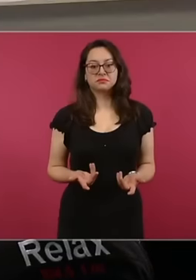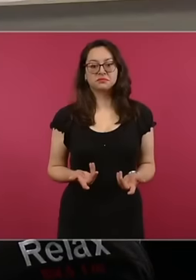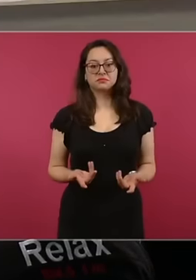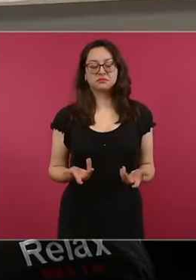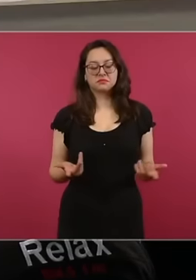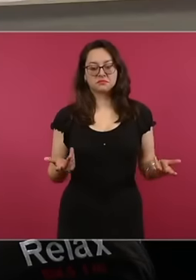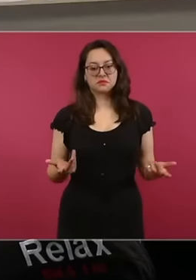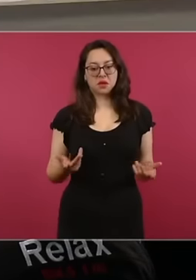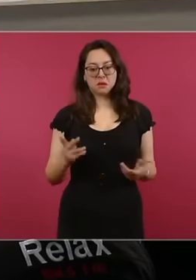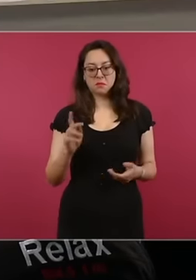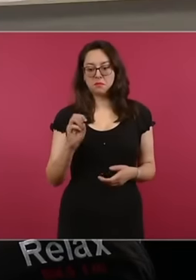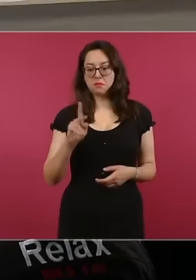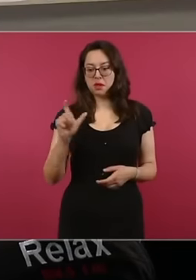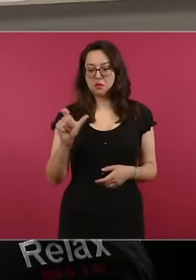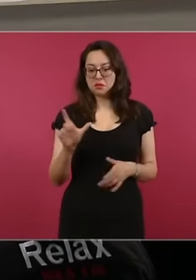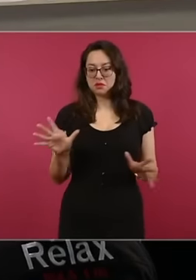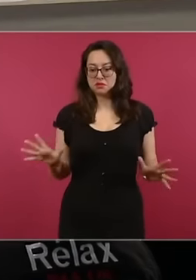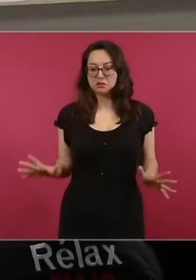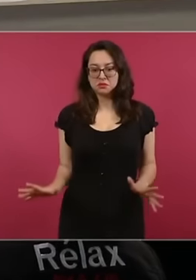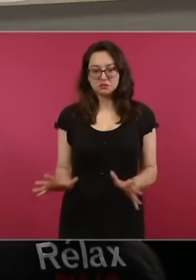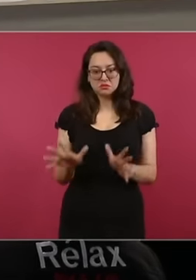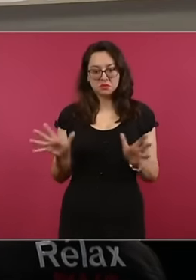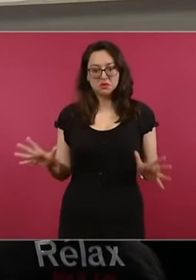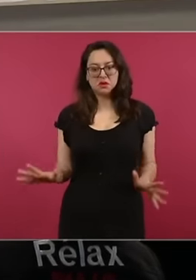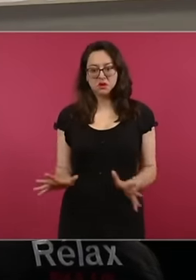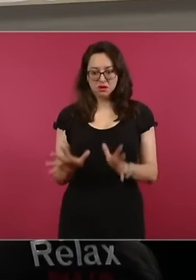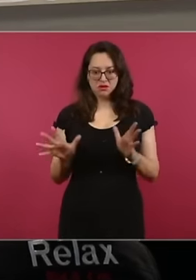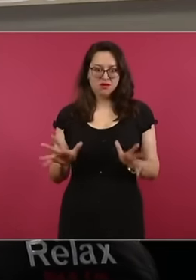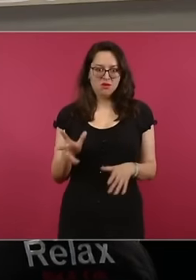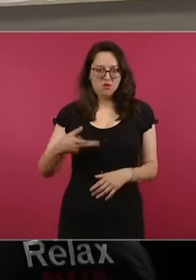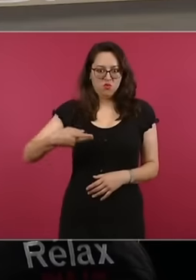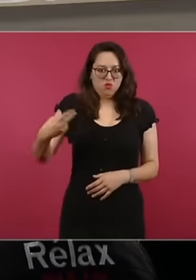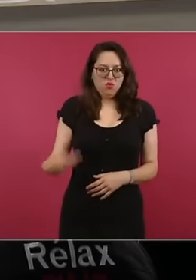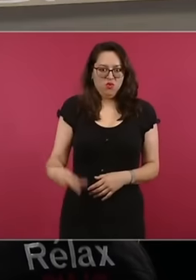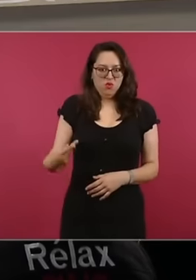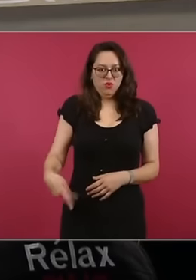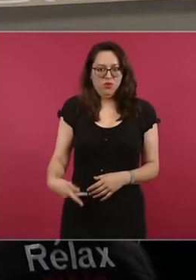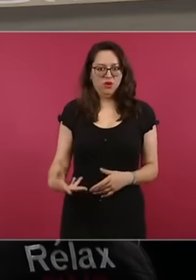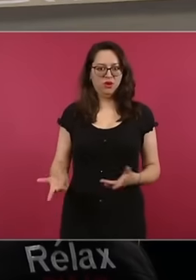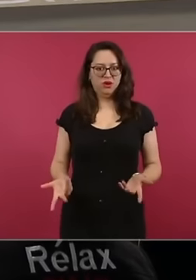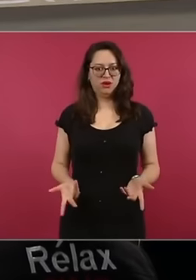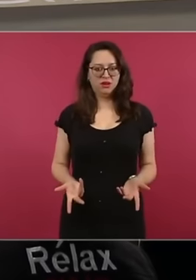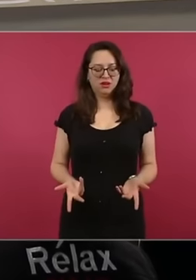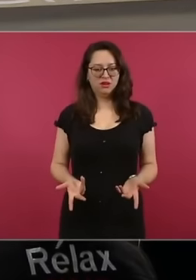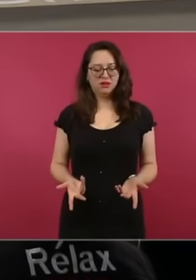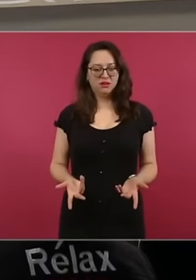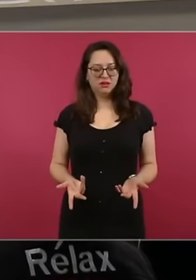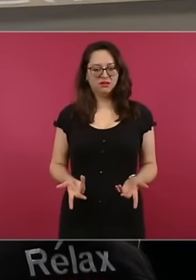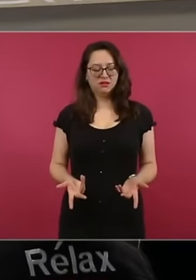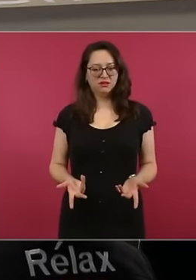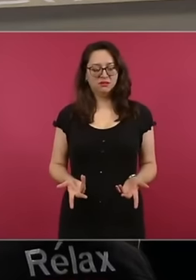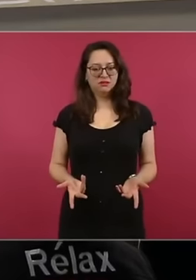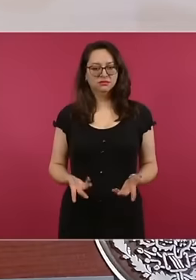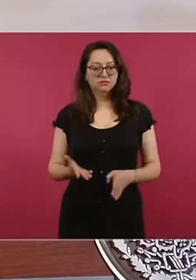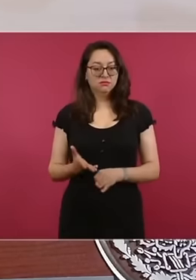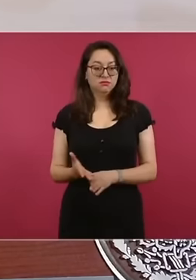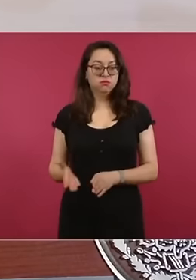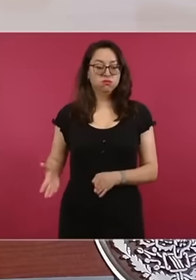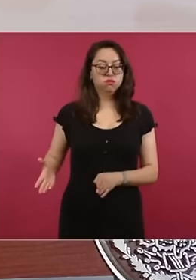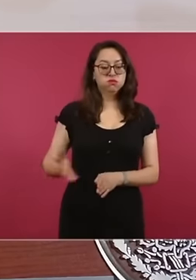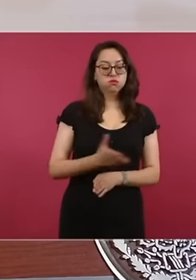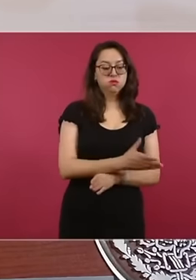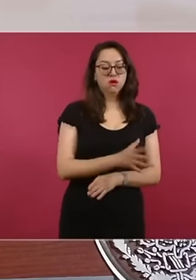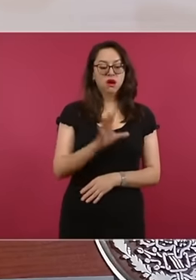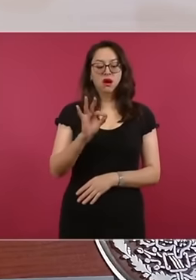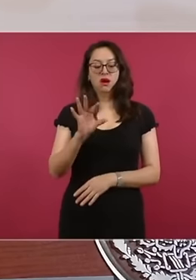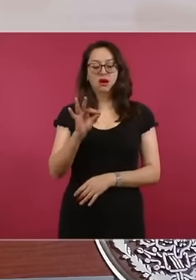fortaleciendo los activos de Pemex, que son activos de la nación. Imagínense, si desde hace más de 40 años no se hacía